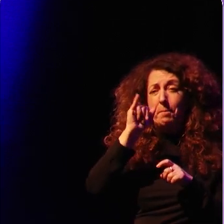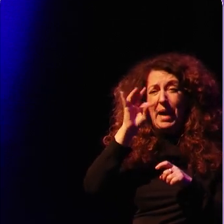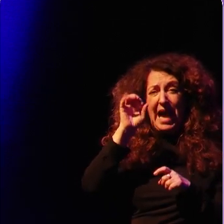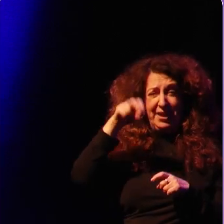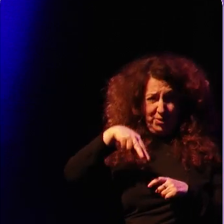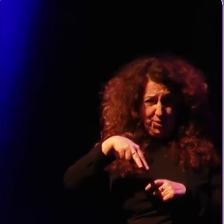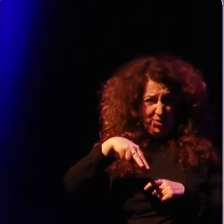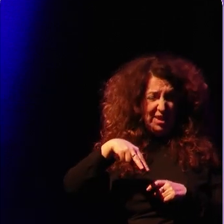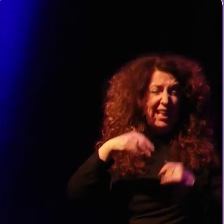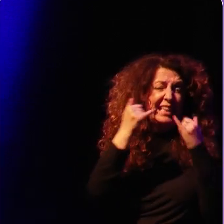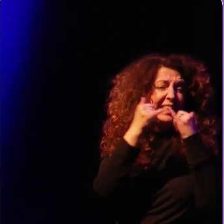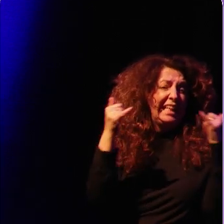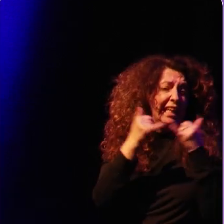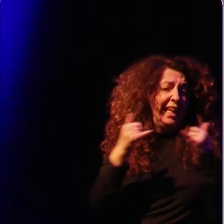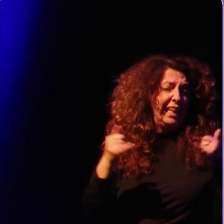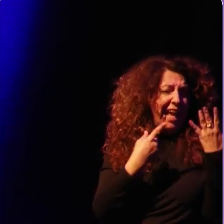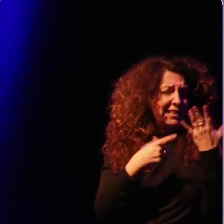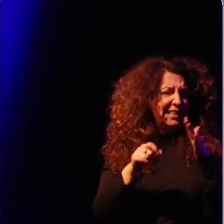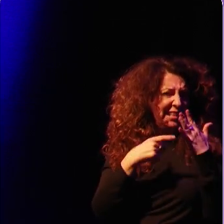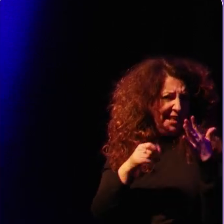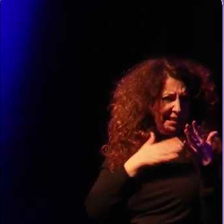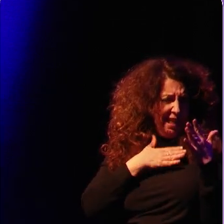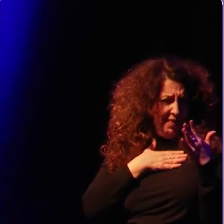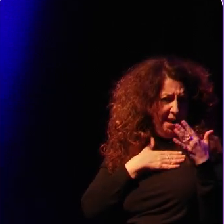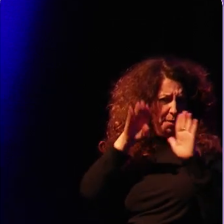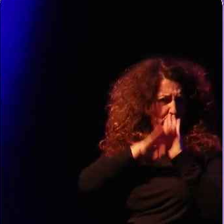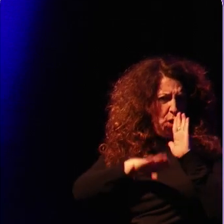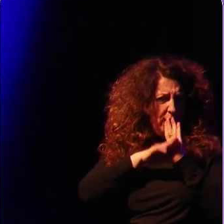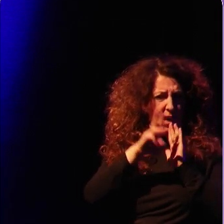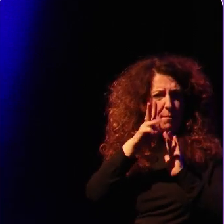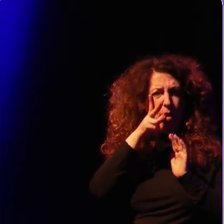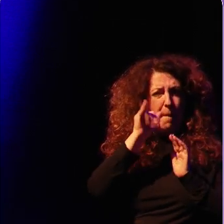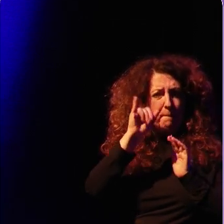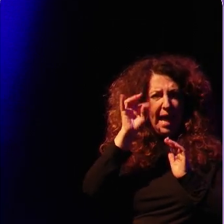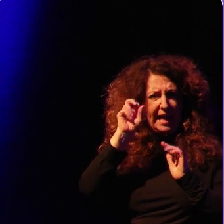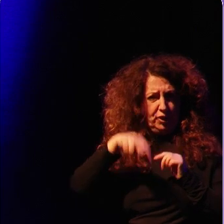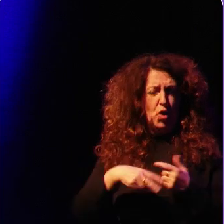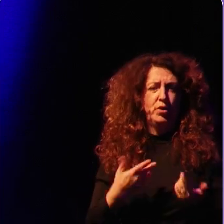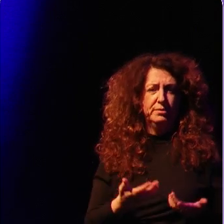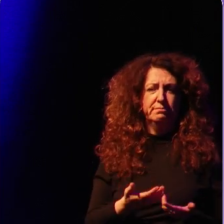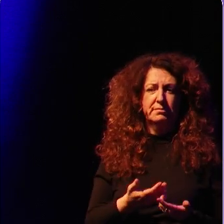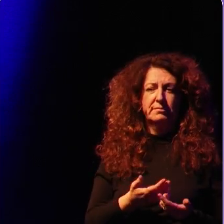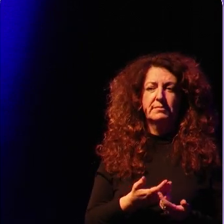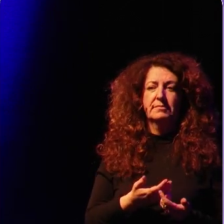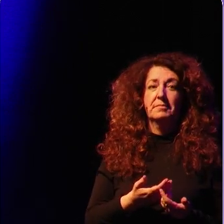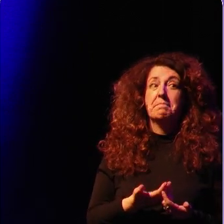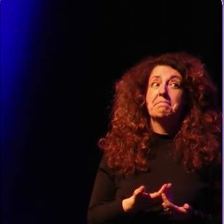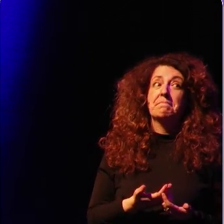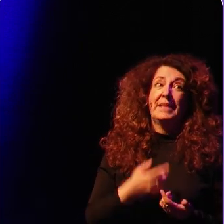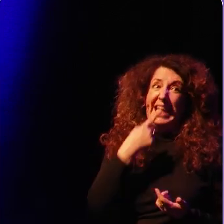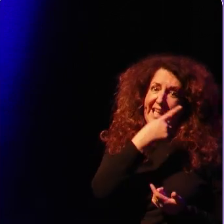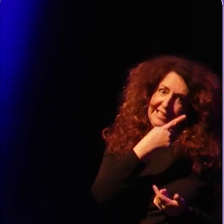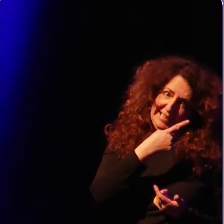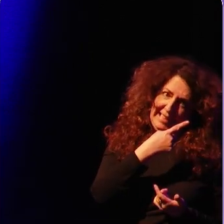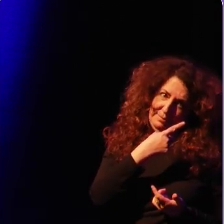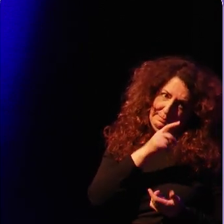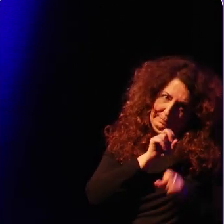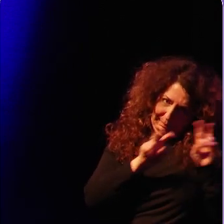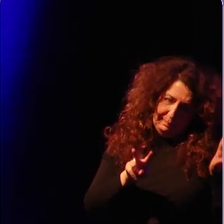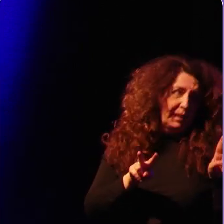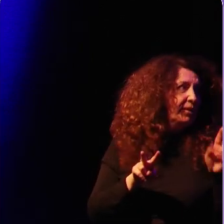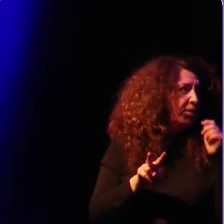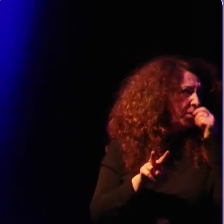y 60 líneas de Python, no necesito mucho más. Vale, pero esta es más jodida. ¿Por